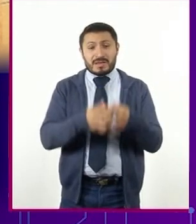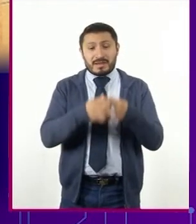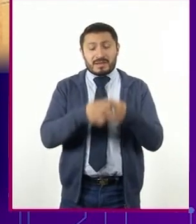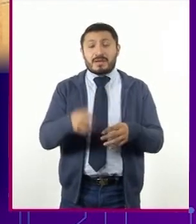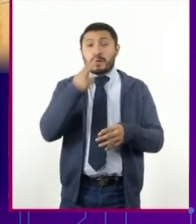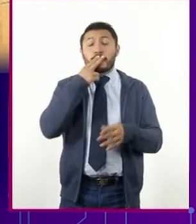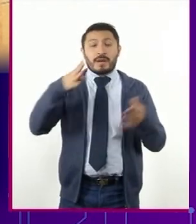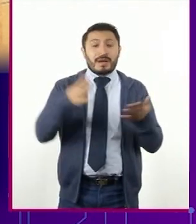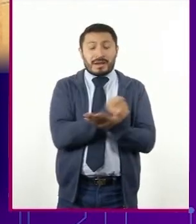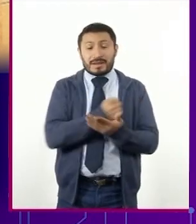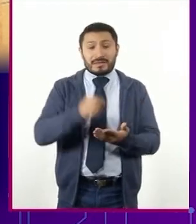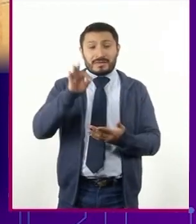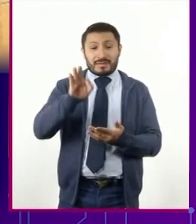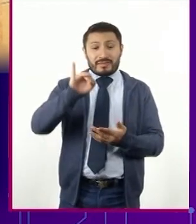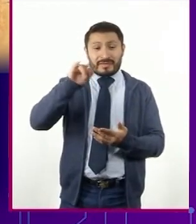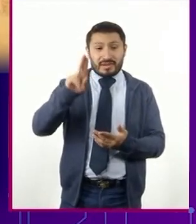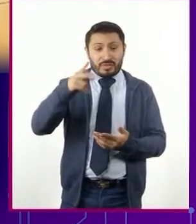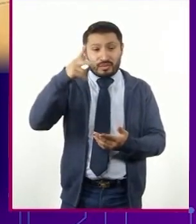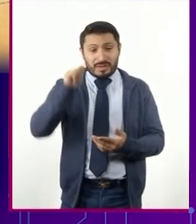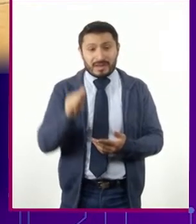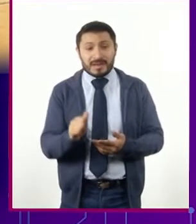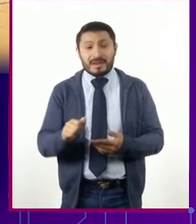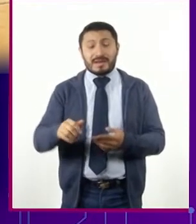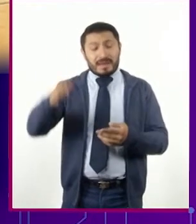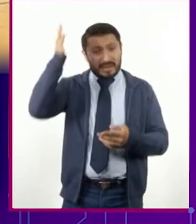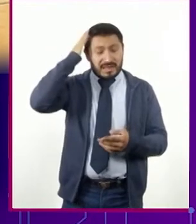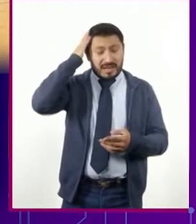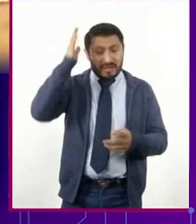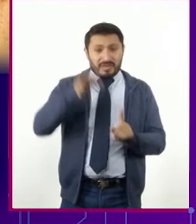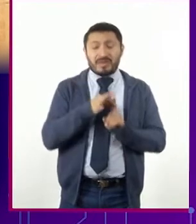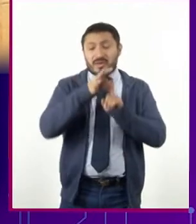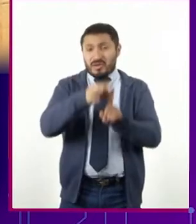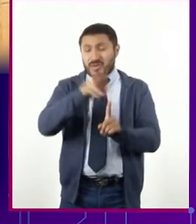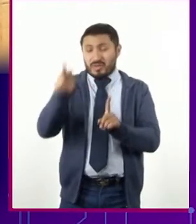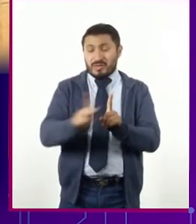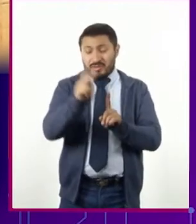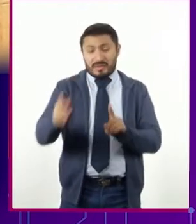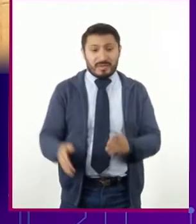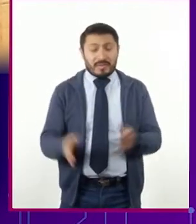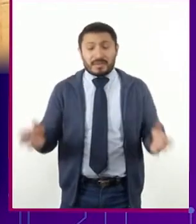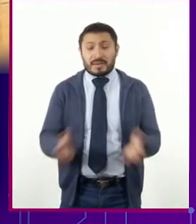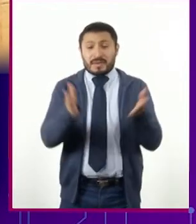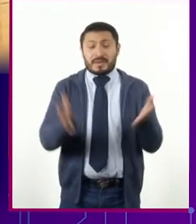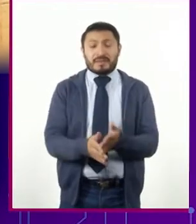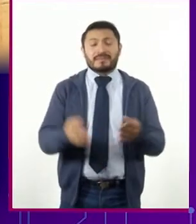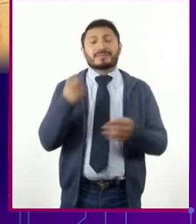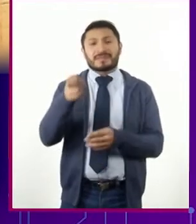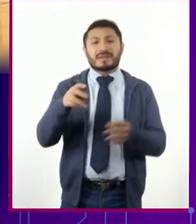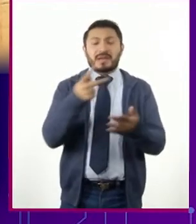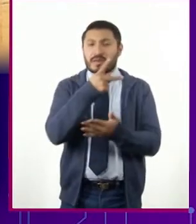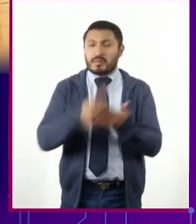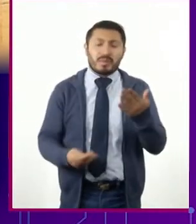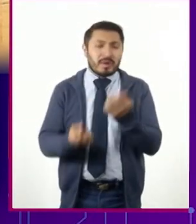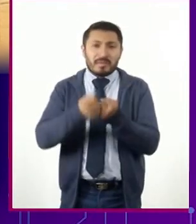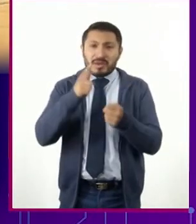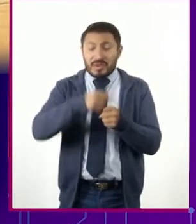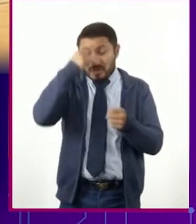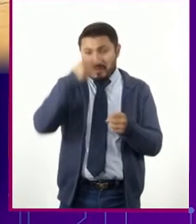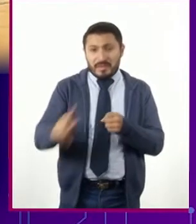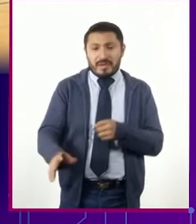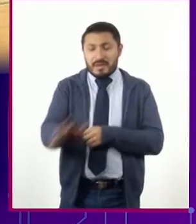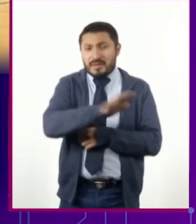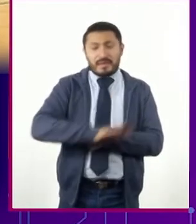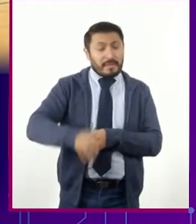convirtió en Führer, o caudillo que dirige al pueblo. El nazismo llevó adelante un programa social para la población, pero por